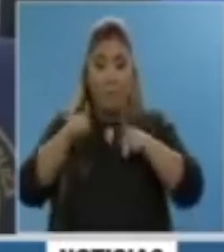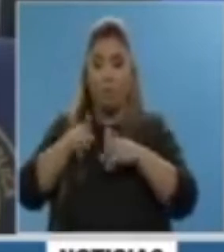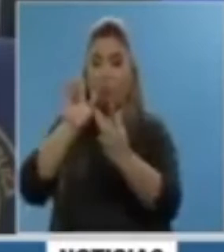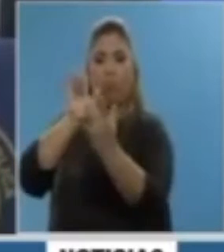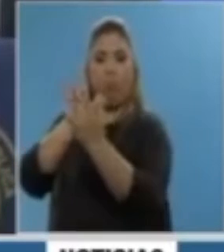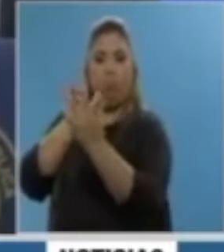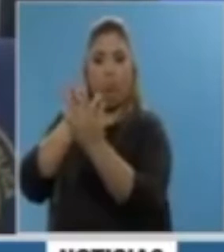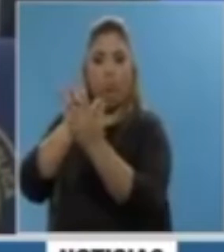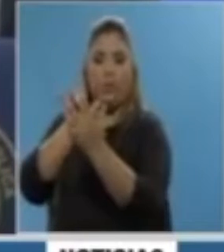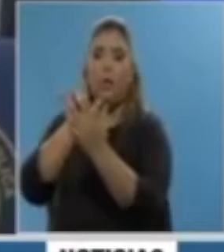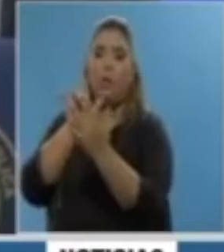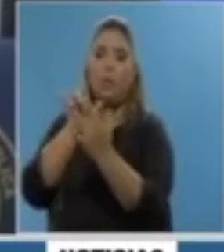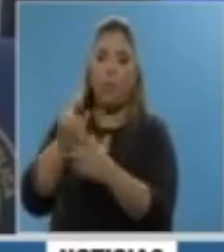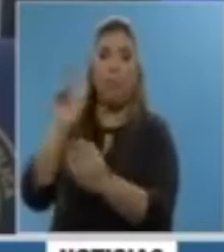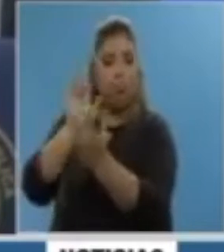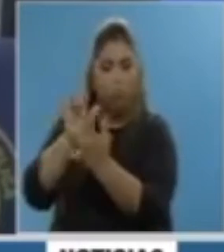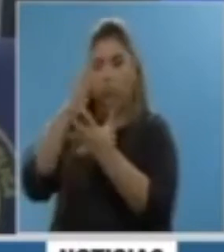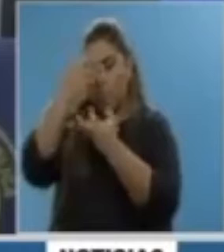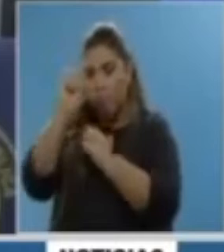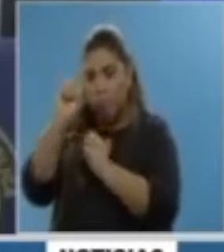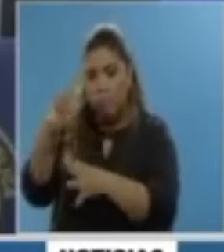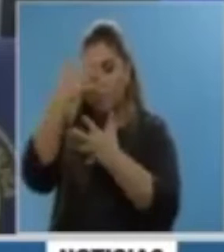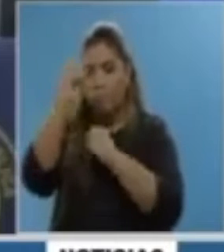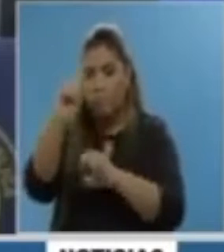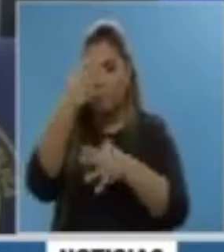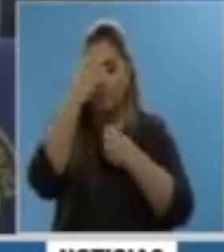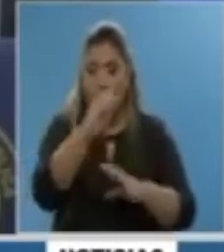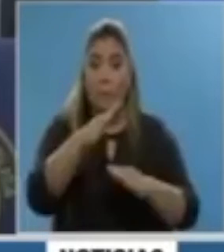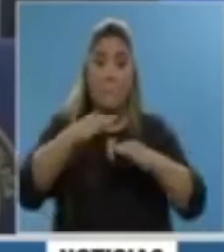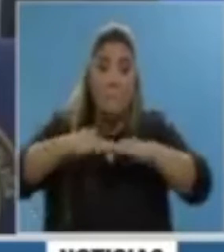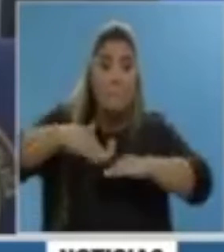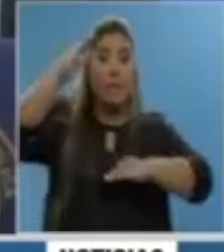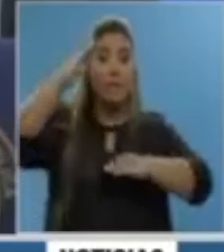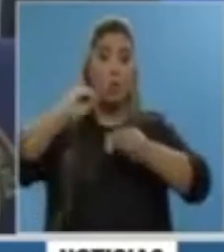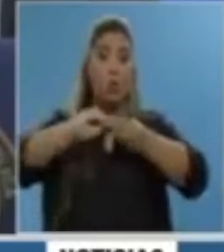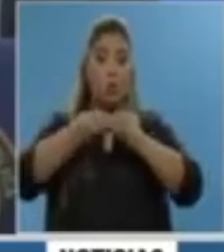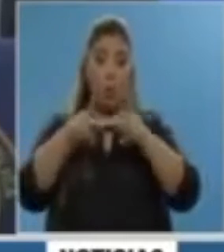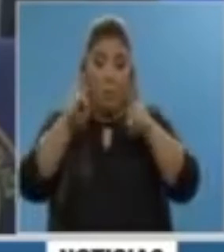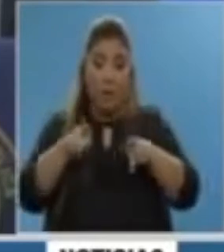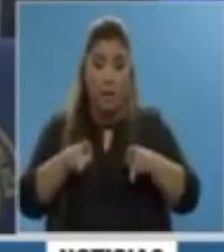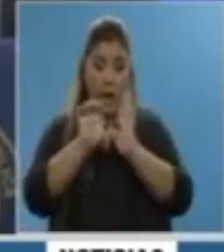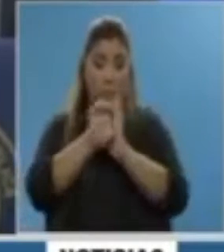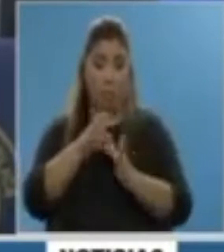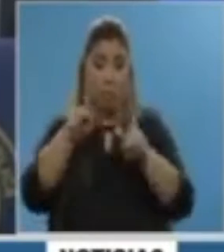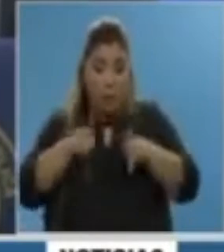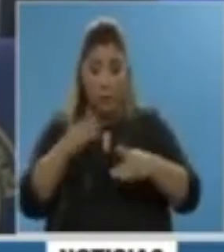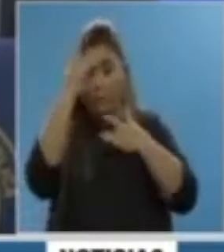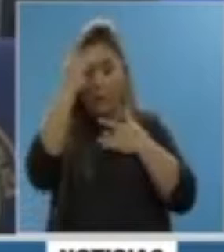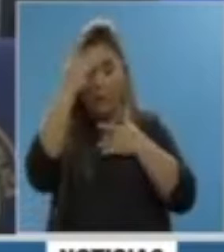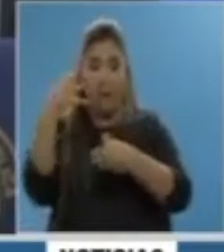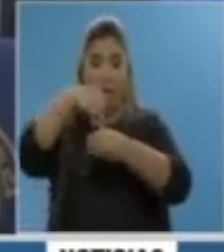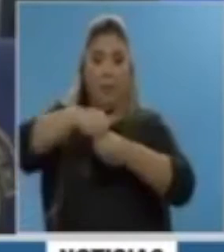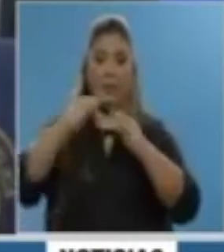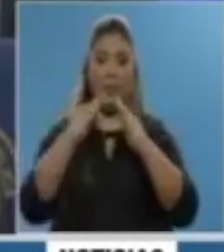tener, es decir, entre mayor número de contactos se tengan por no poder mantener las medidas de